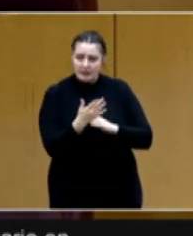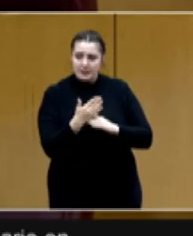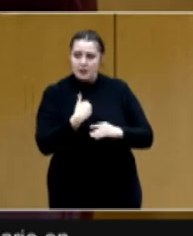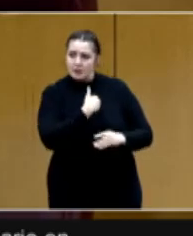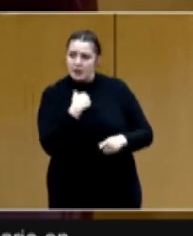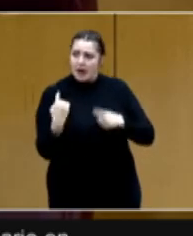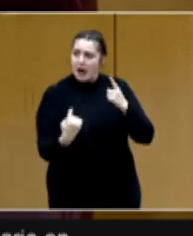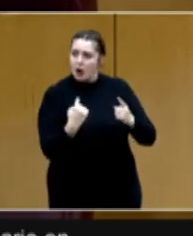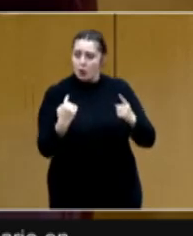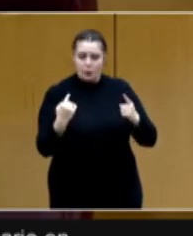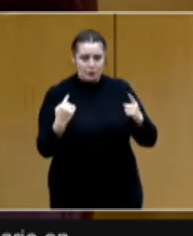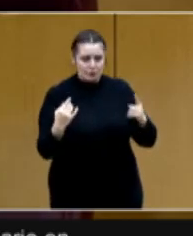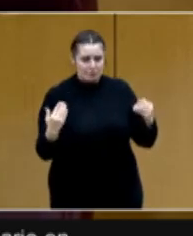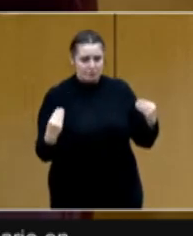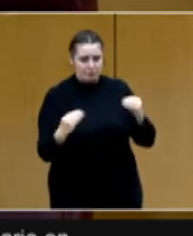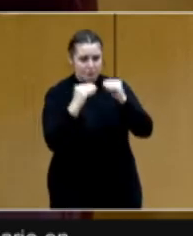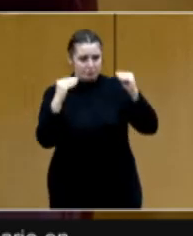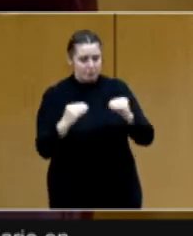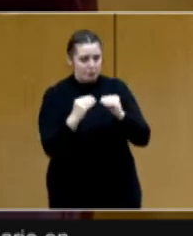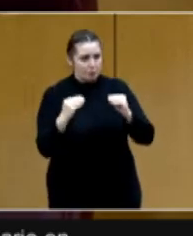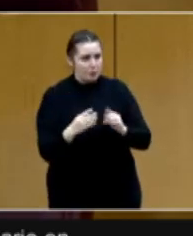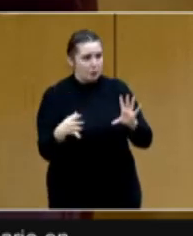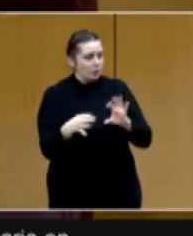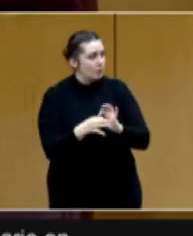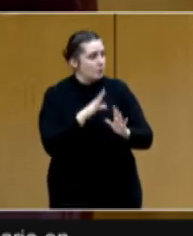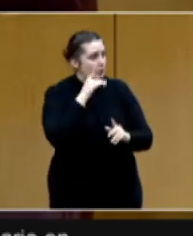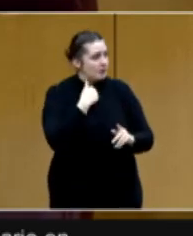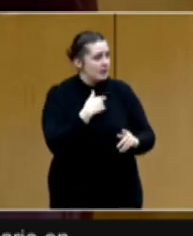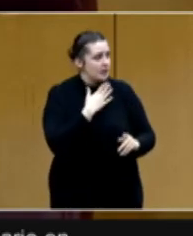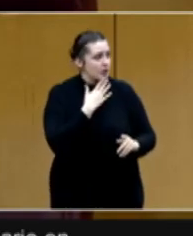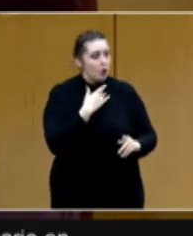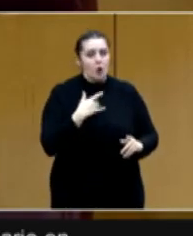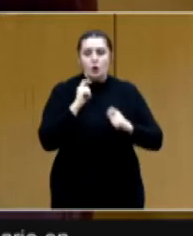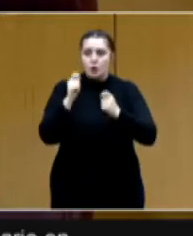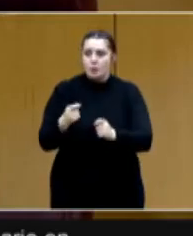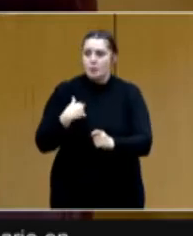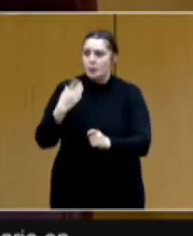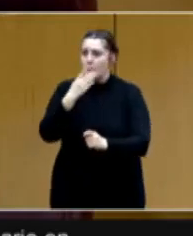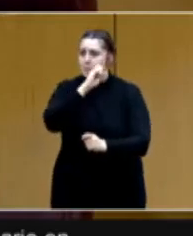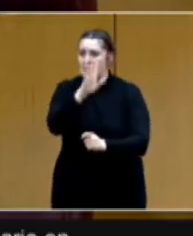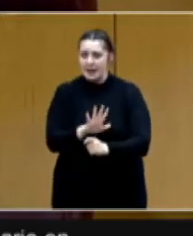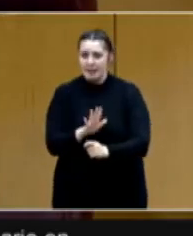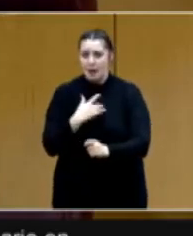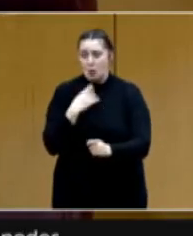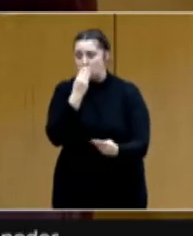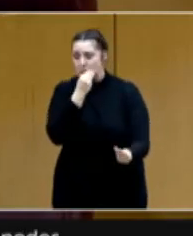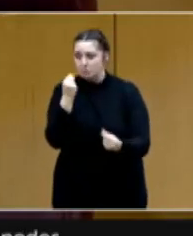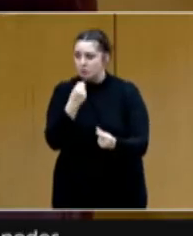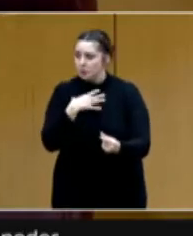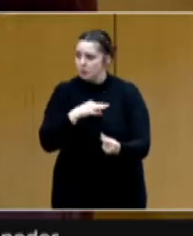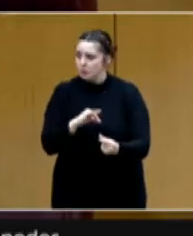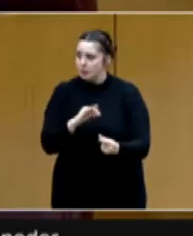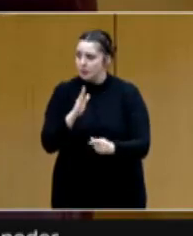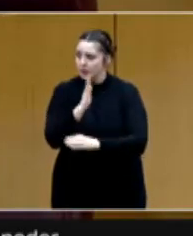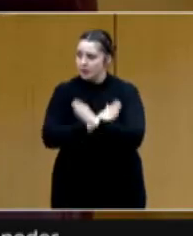que puede tener el propio asistente Porque si yo lo nombro en previsión o en apreciación de una futura y discapacidad y